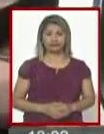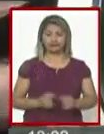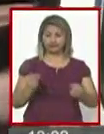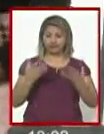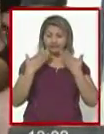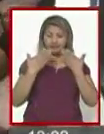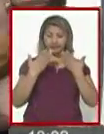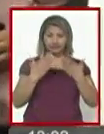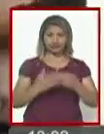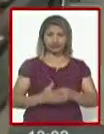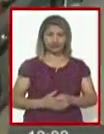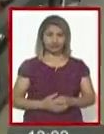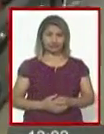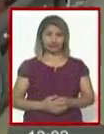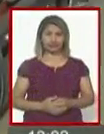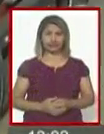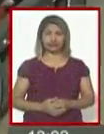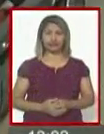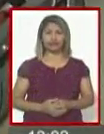Agradecer